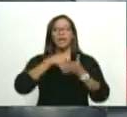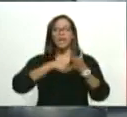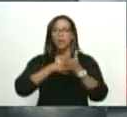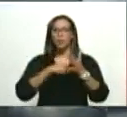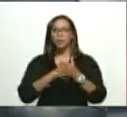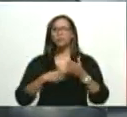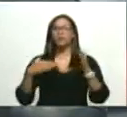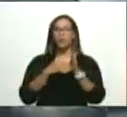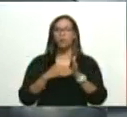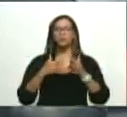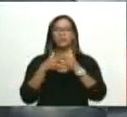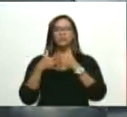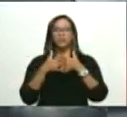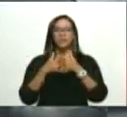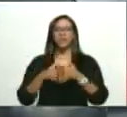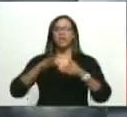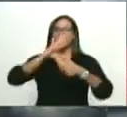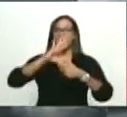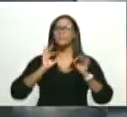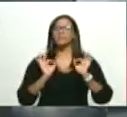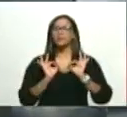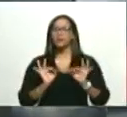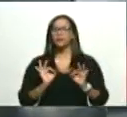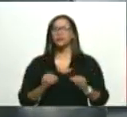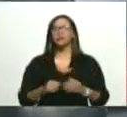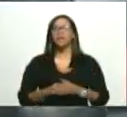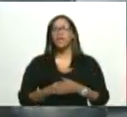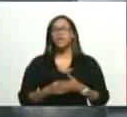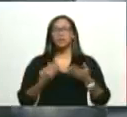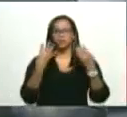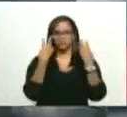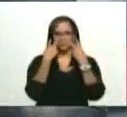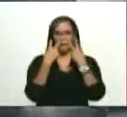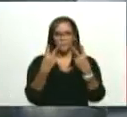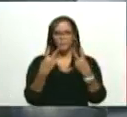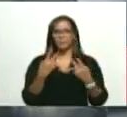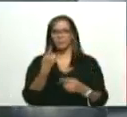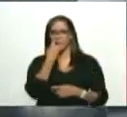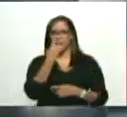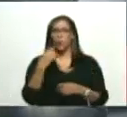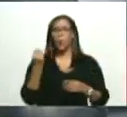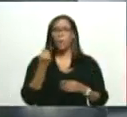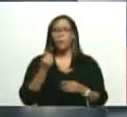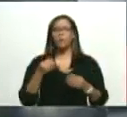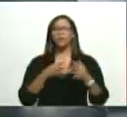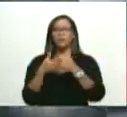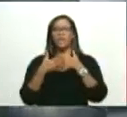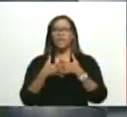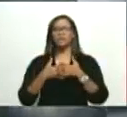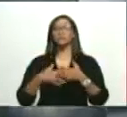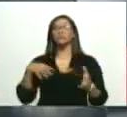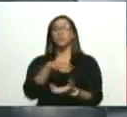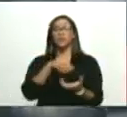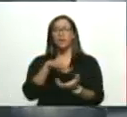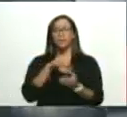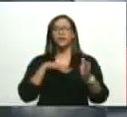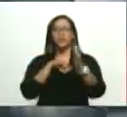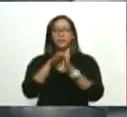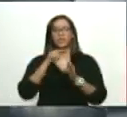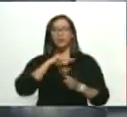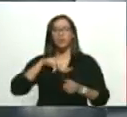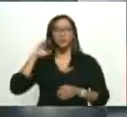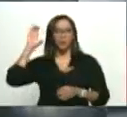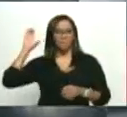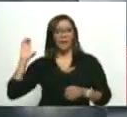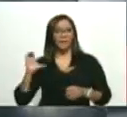el imperialismo estadounidense en particular y llamar a la atención a cómo ese imperio es un obstáculo para el desarrollo de nuestros